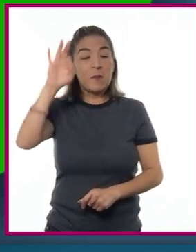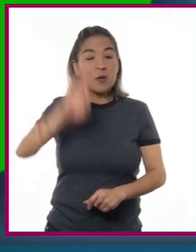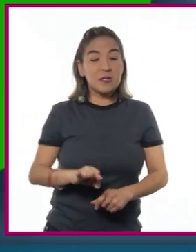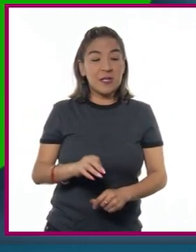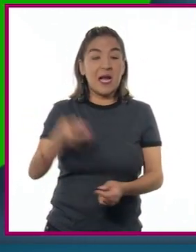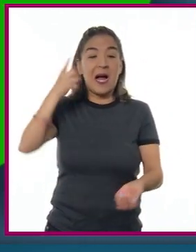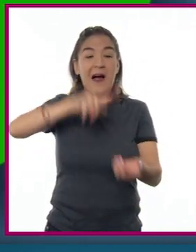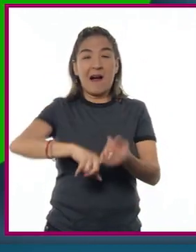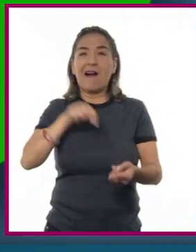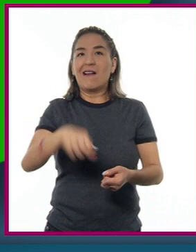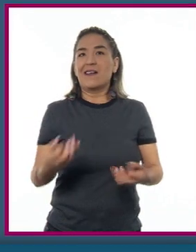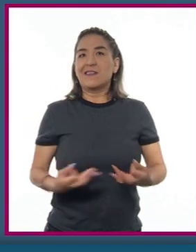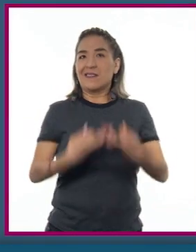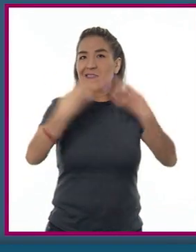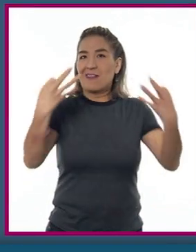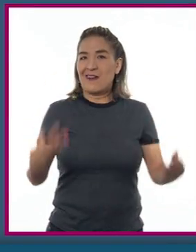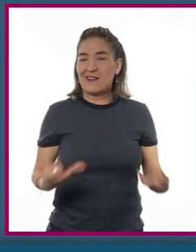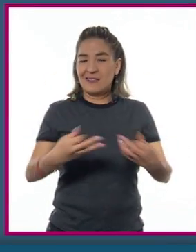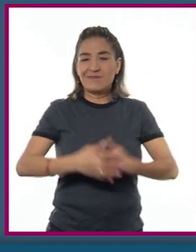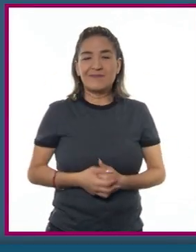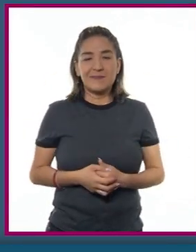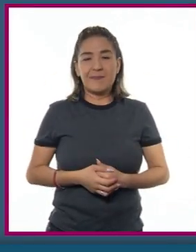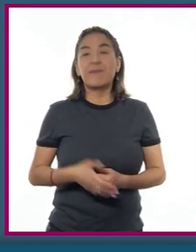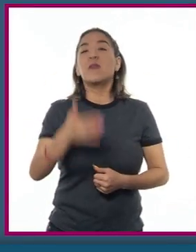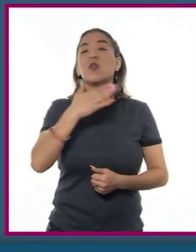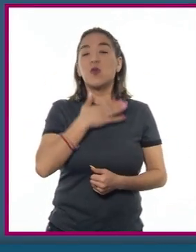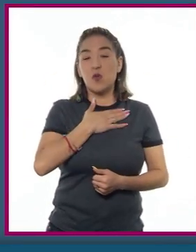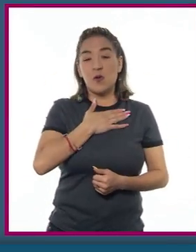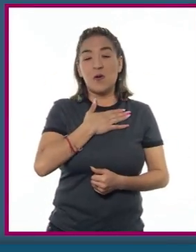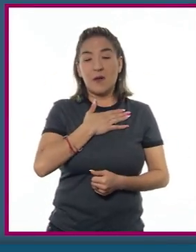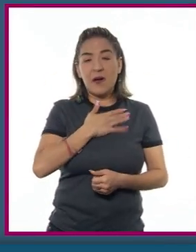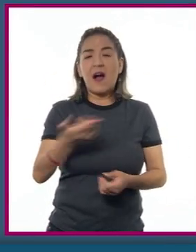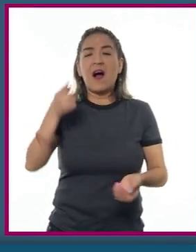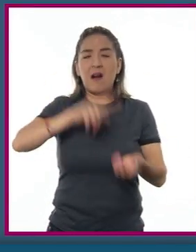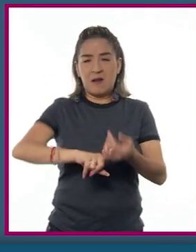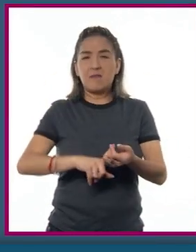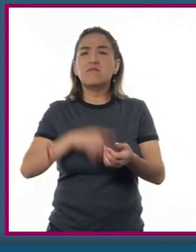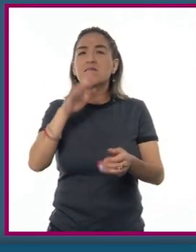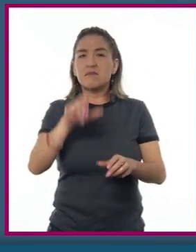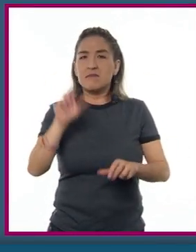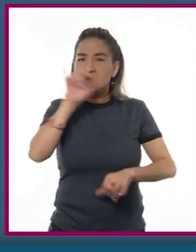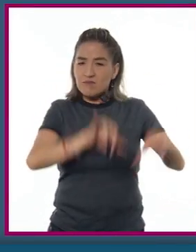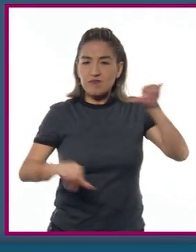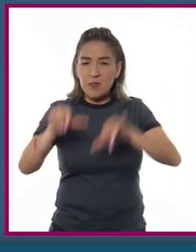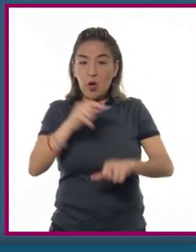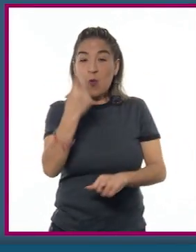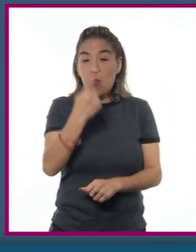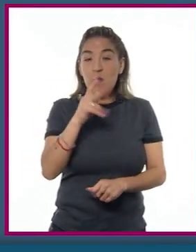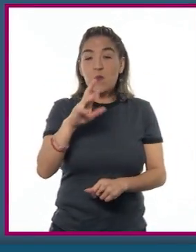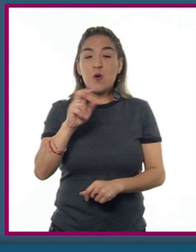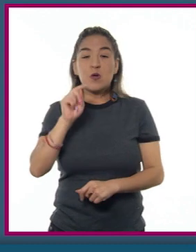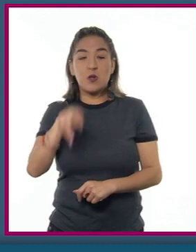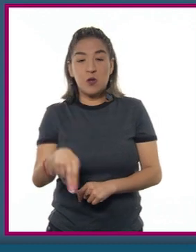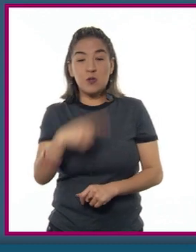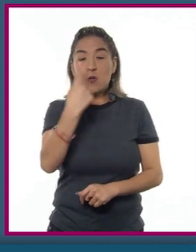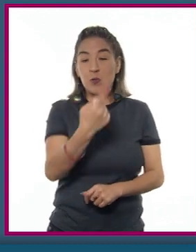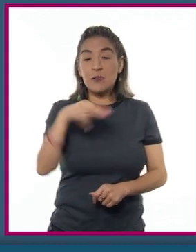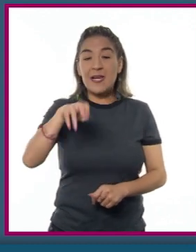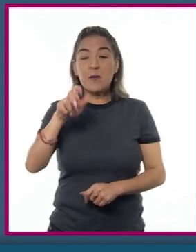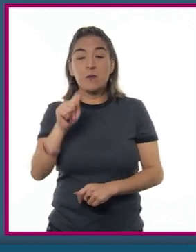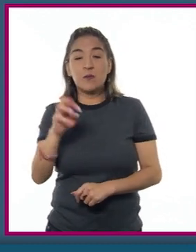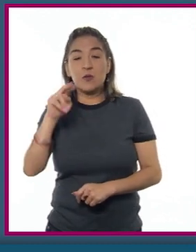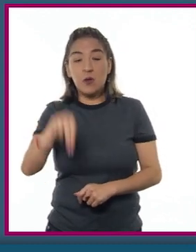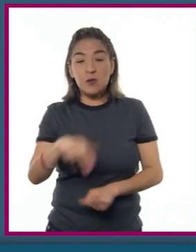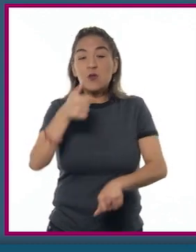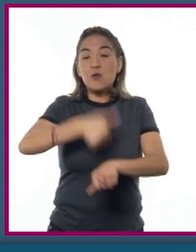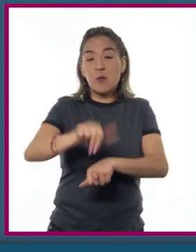99.99% en la Tierra. Yo tengo por composición un protón y un neutrón. Mi número de masa